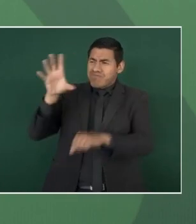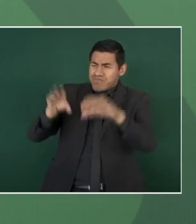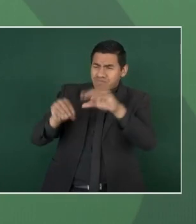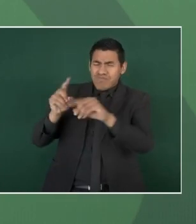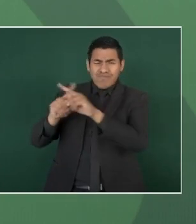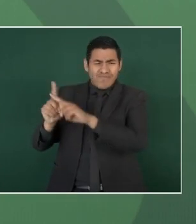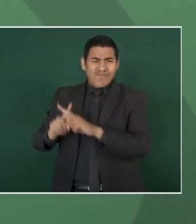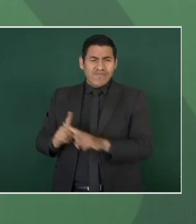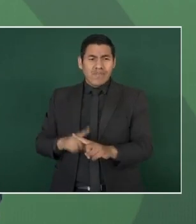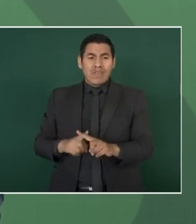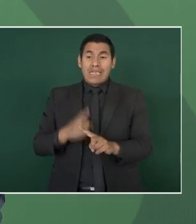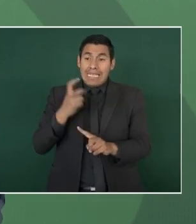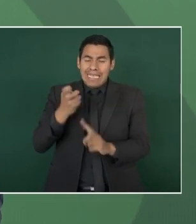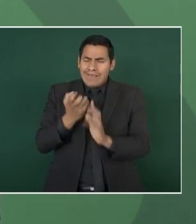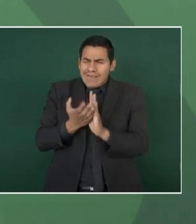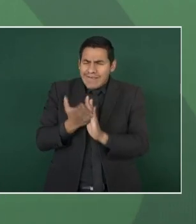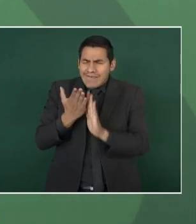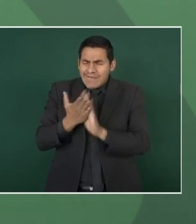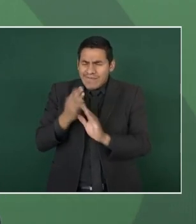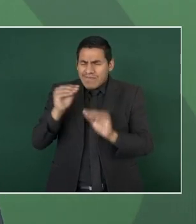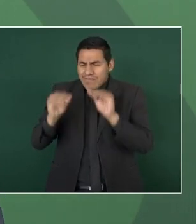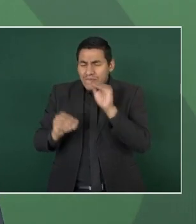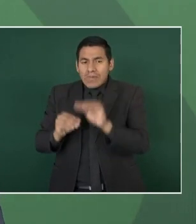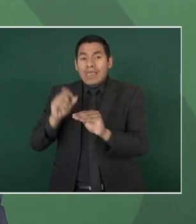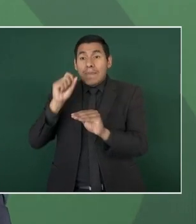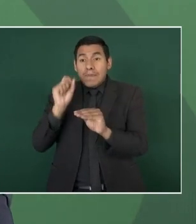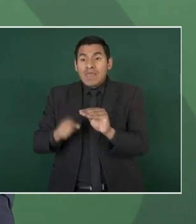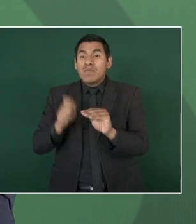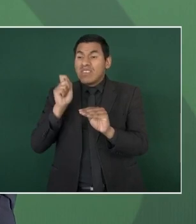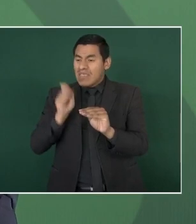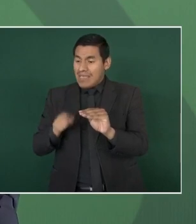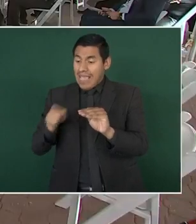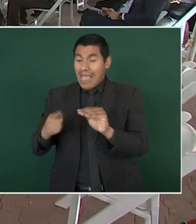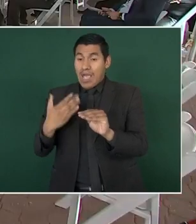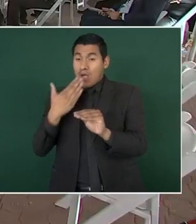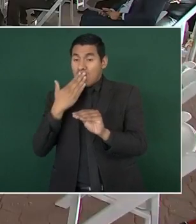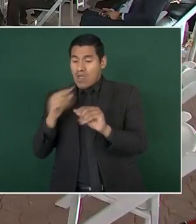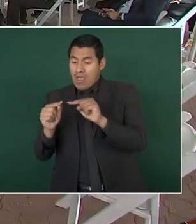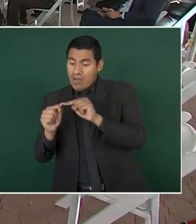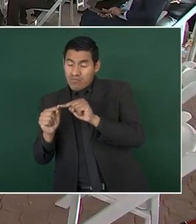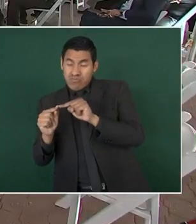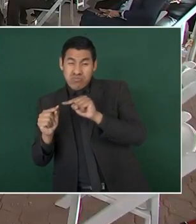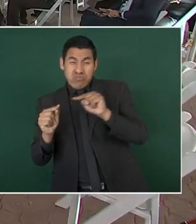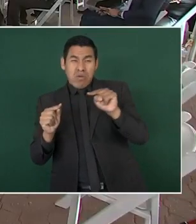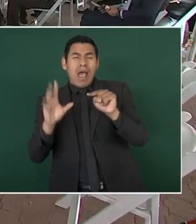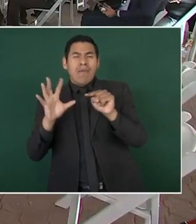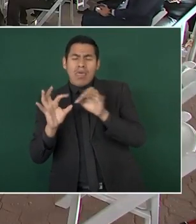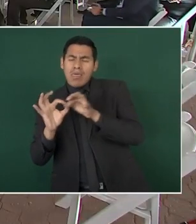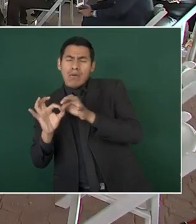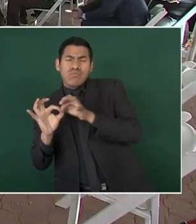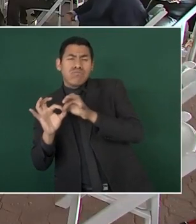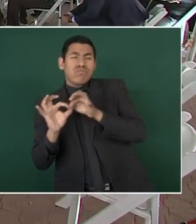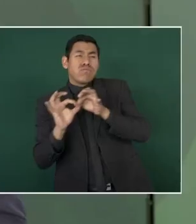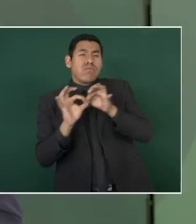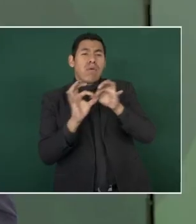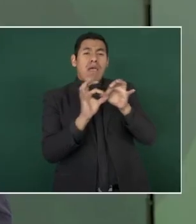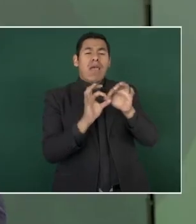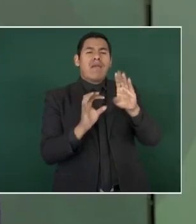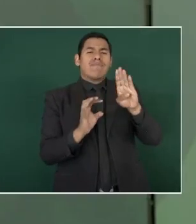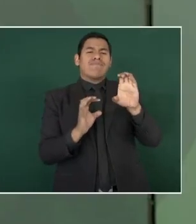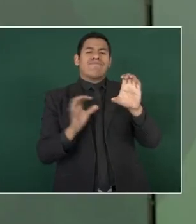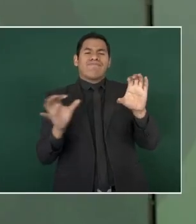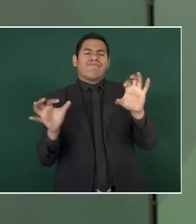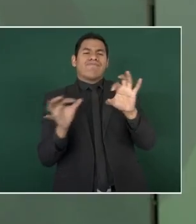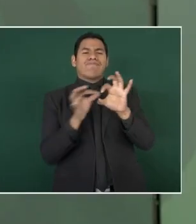de la línea de transmisión para Baja California.